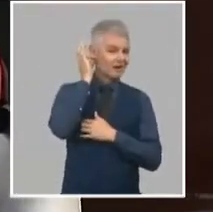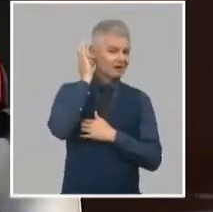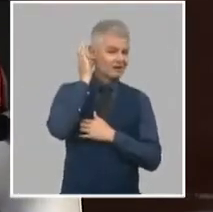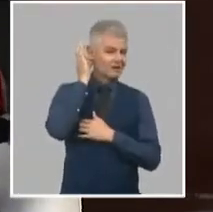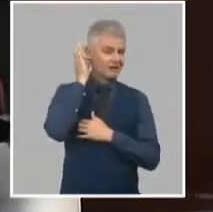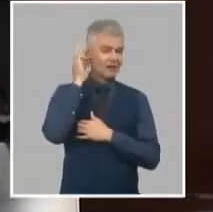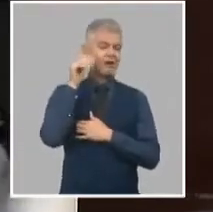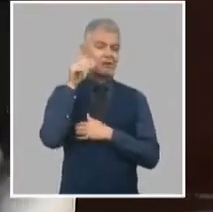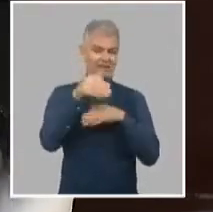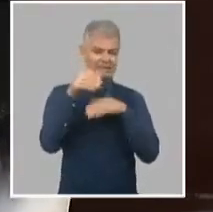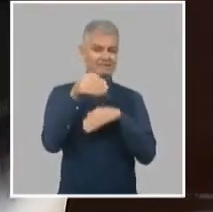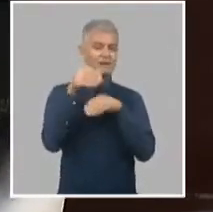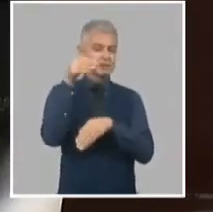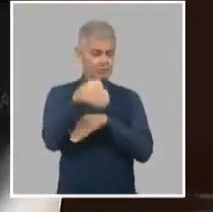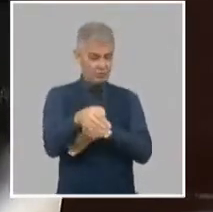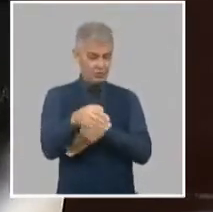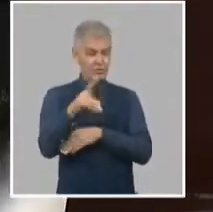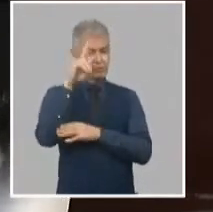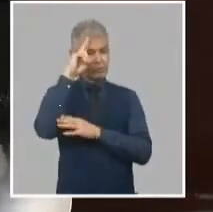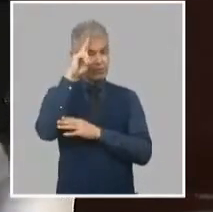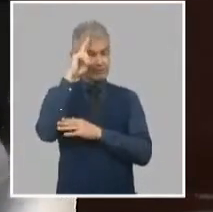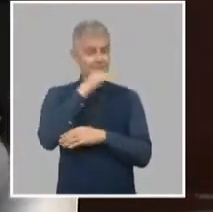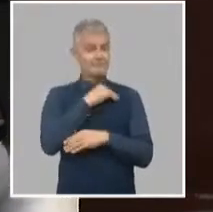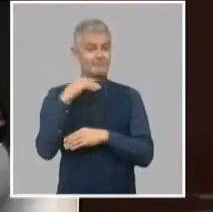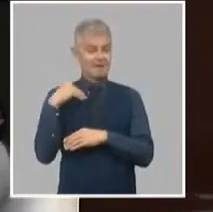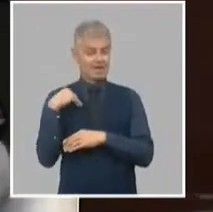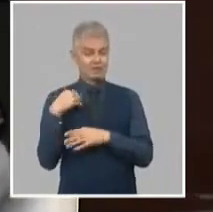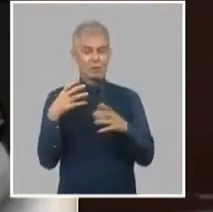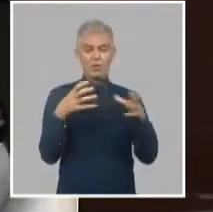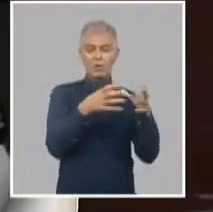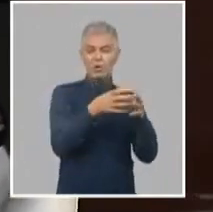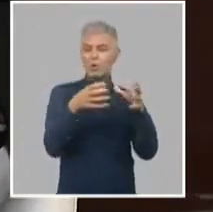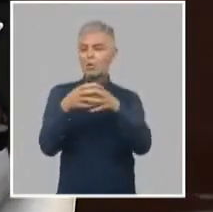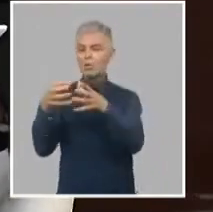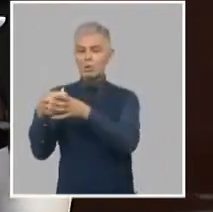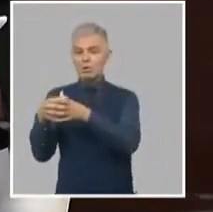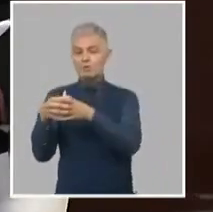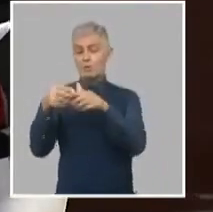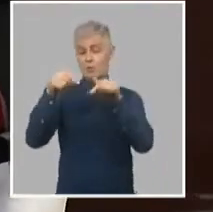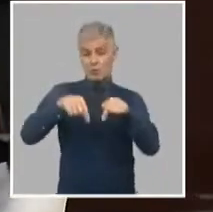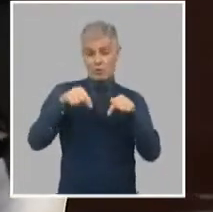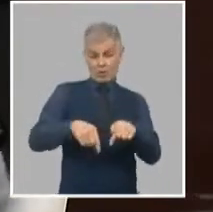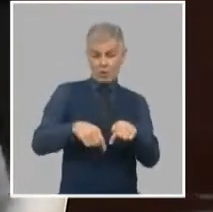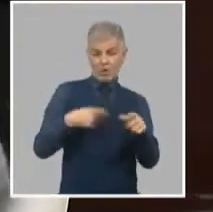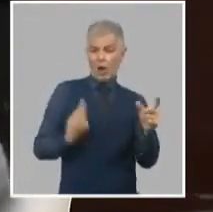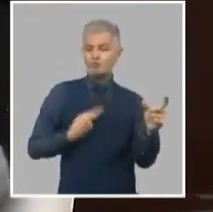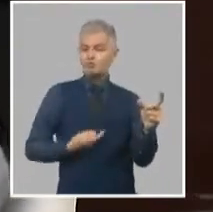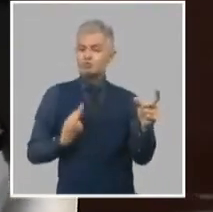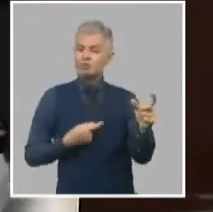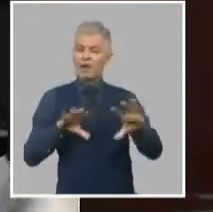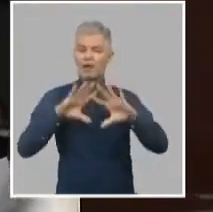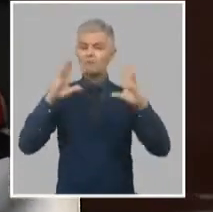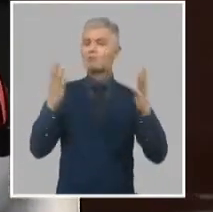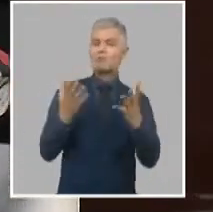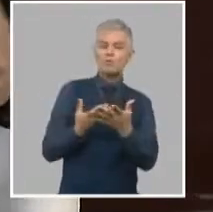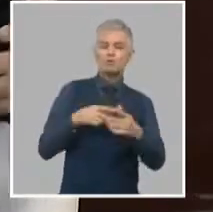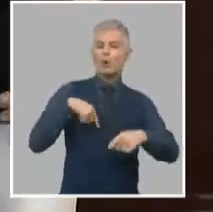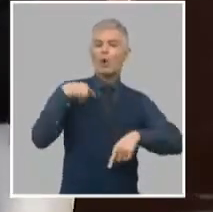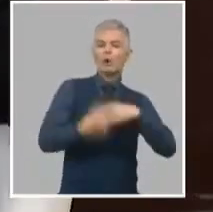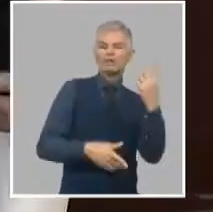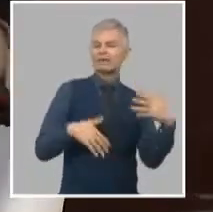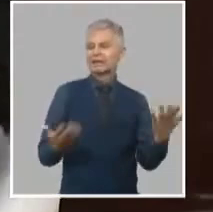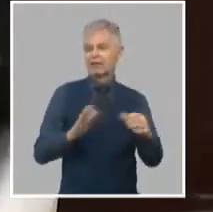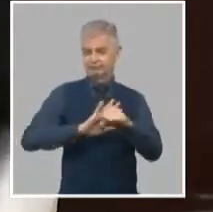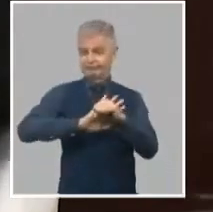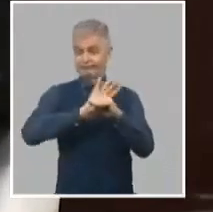presencia del contingente Henry Reef, de sus brigadas hoy en el combate mundial contra la COVID-19, pues hablamos